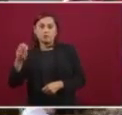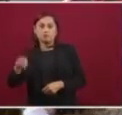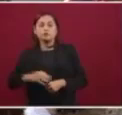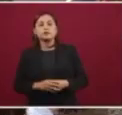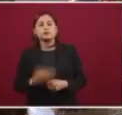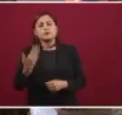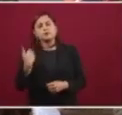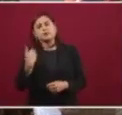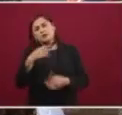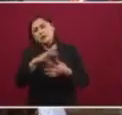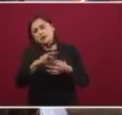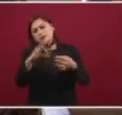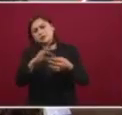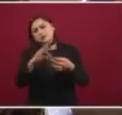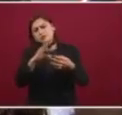refirió al asunto del derrame que